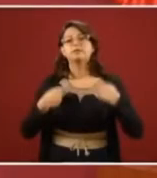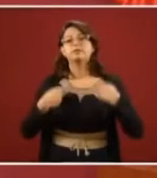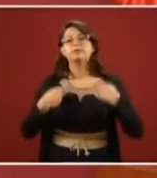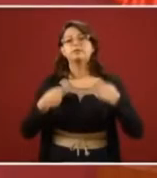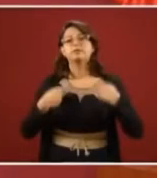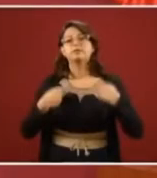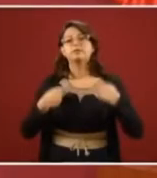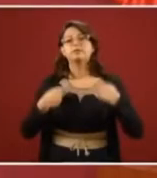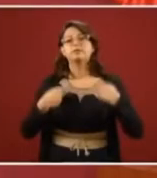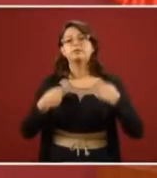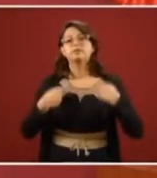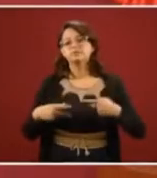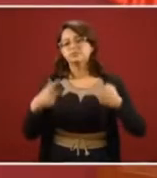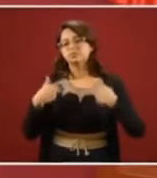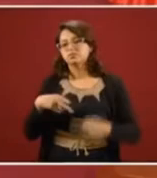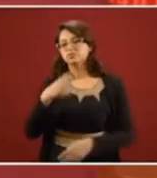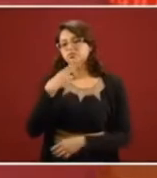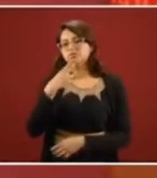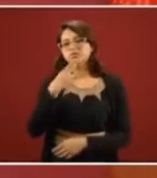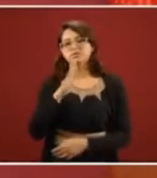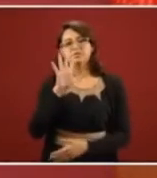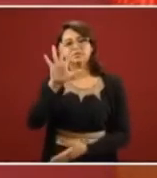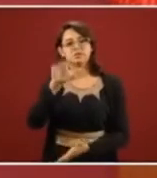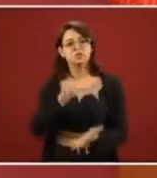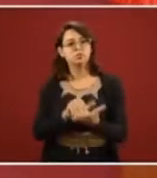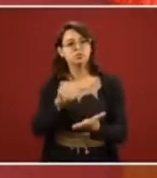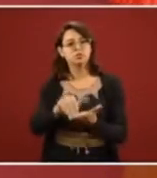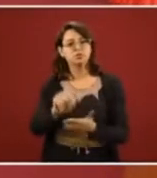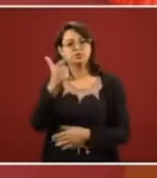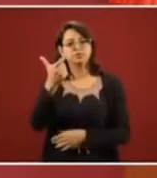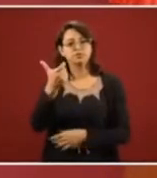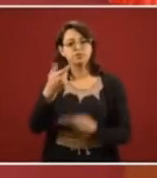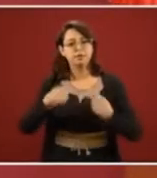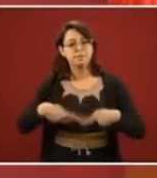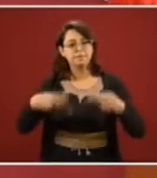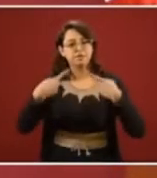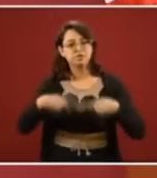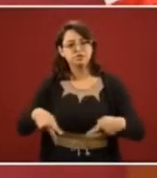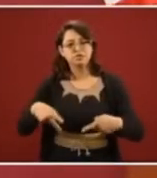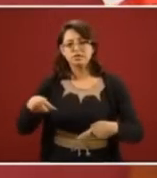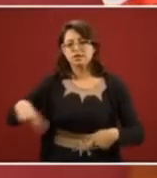el transporte y es la gente más